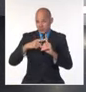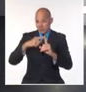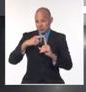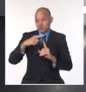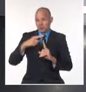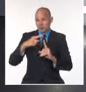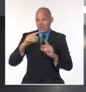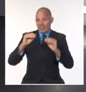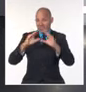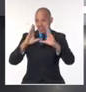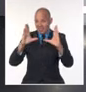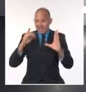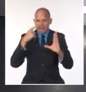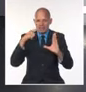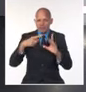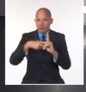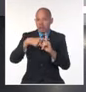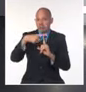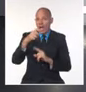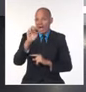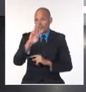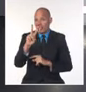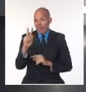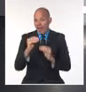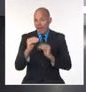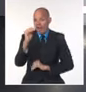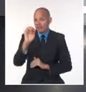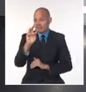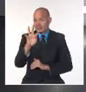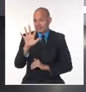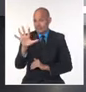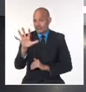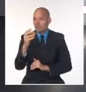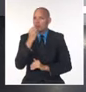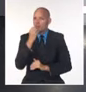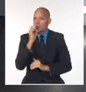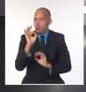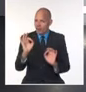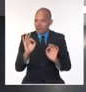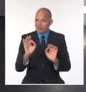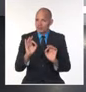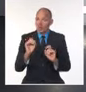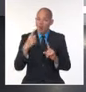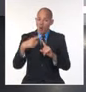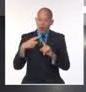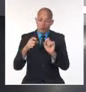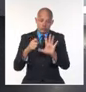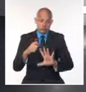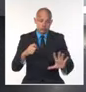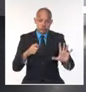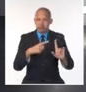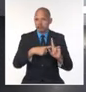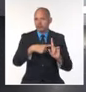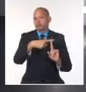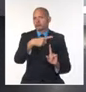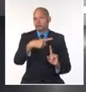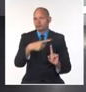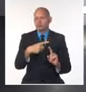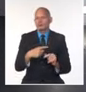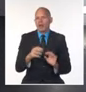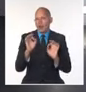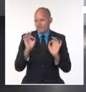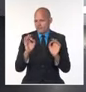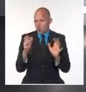de 32 y hasta 35 grc en las provincias del sur Oriental y también pueden ocurrir en algunas